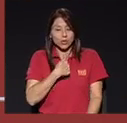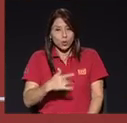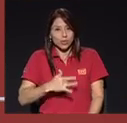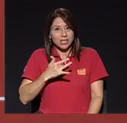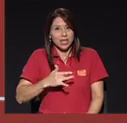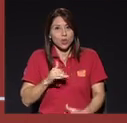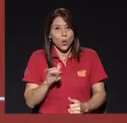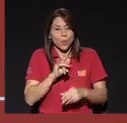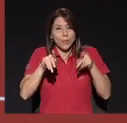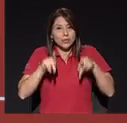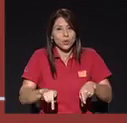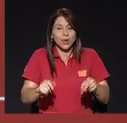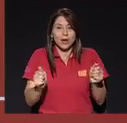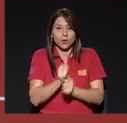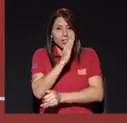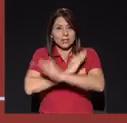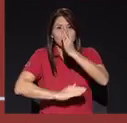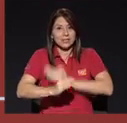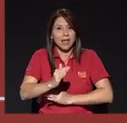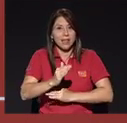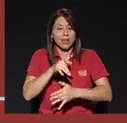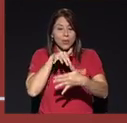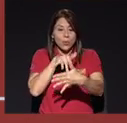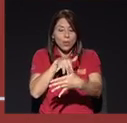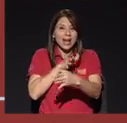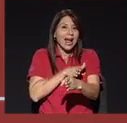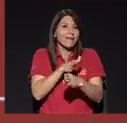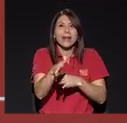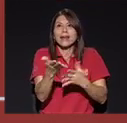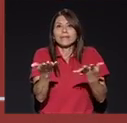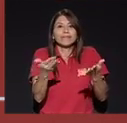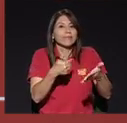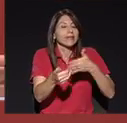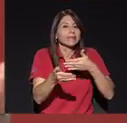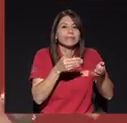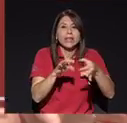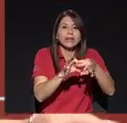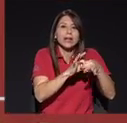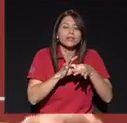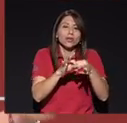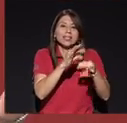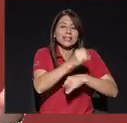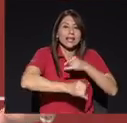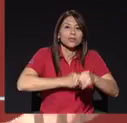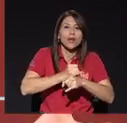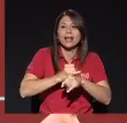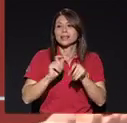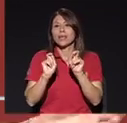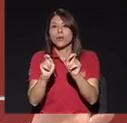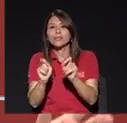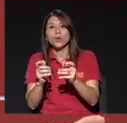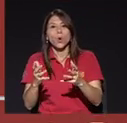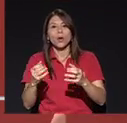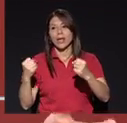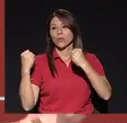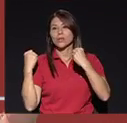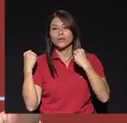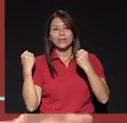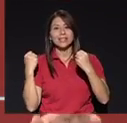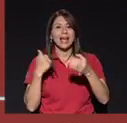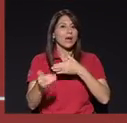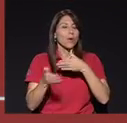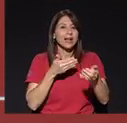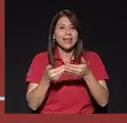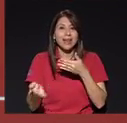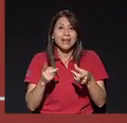como persona en condición de discapacidad, formándome en una carrera, relaciones internacionales, en educación física,